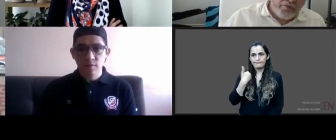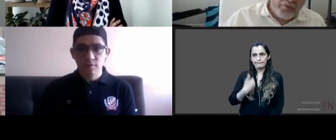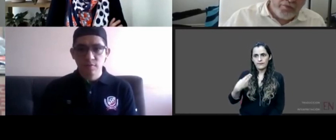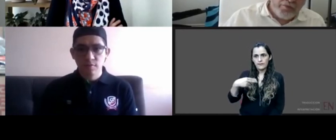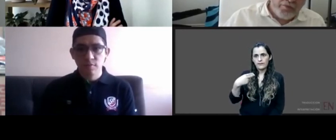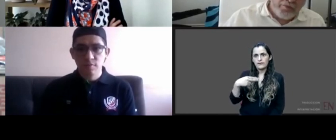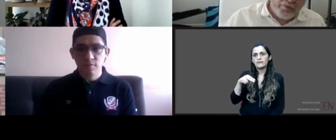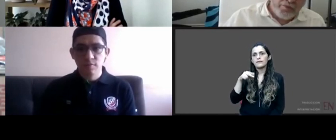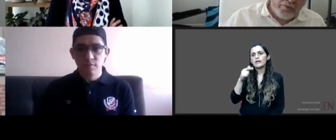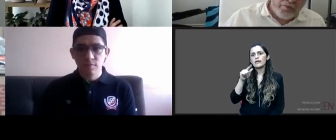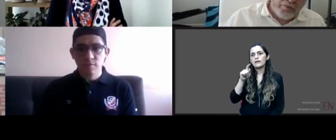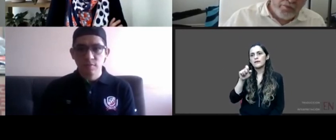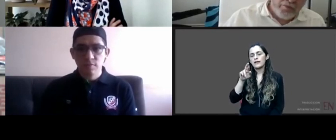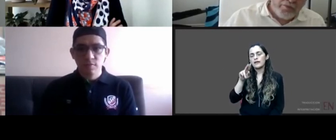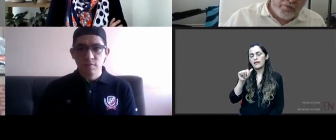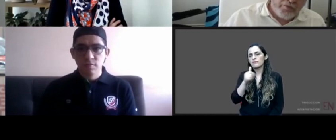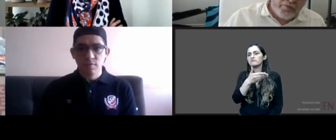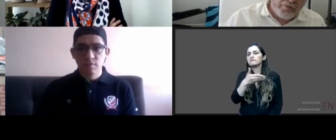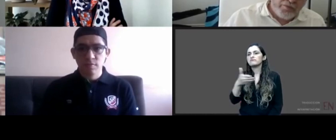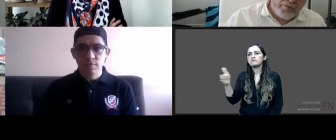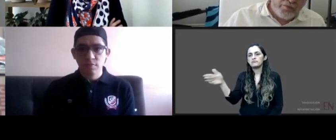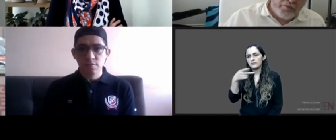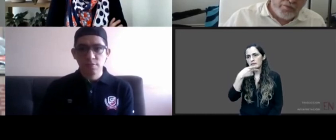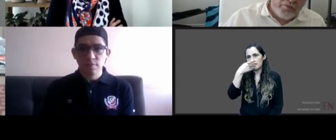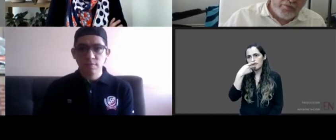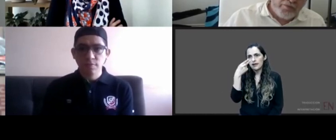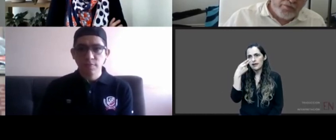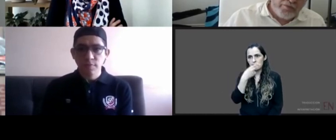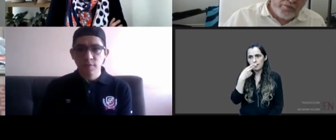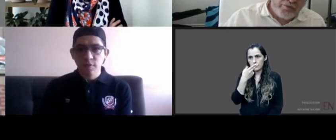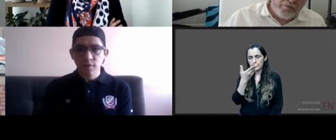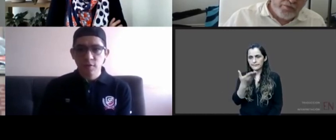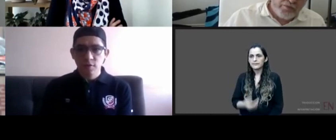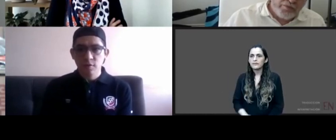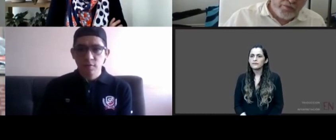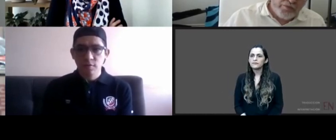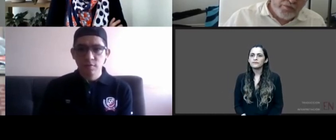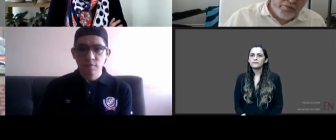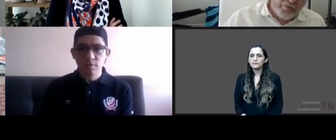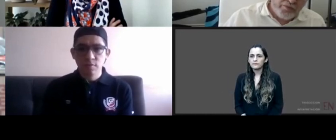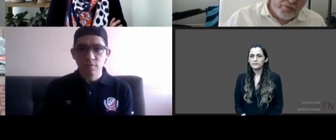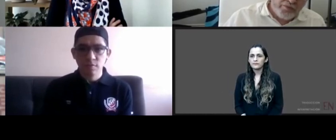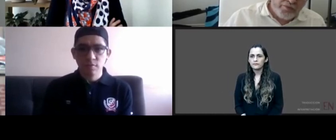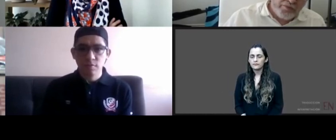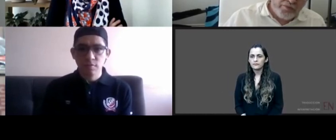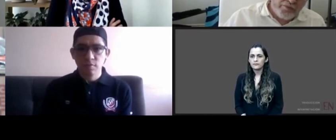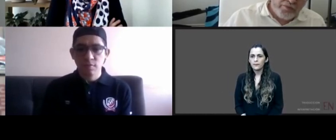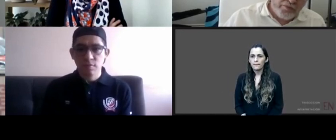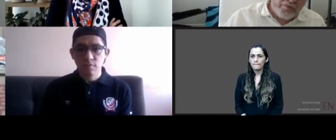ompa nocaltipe y toca tempixquistla. Huancampatech